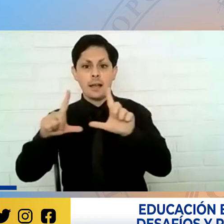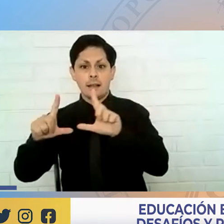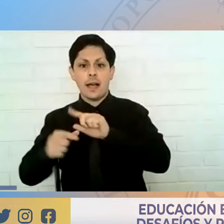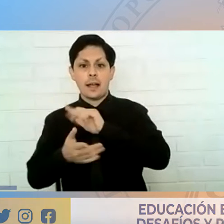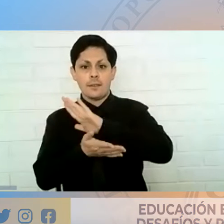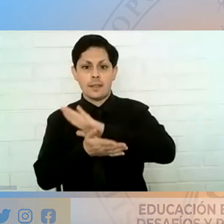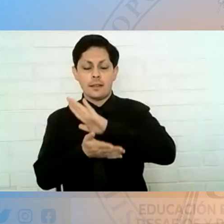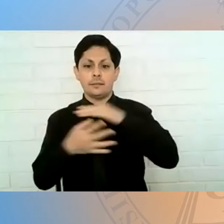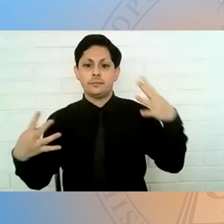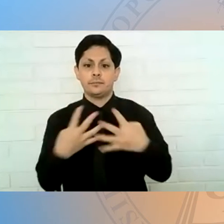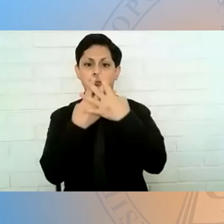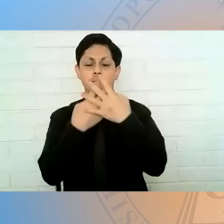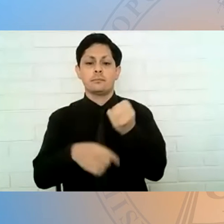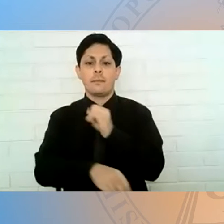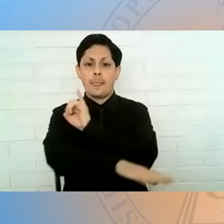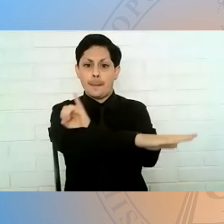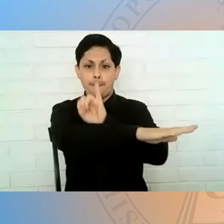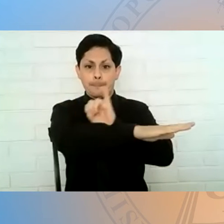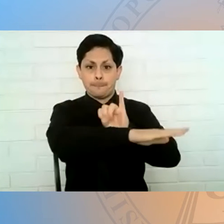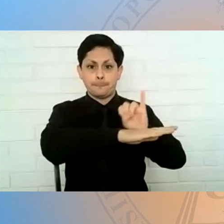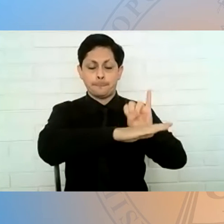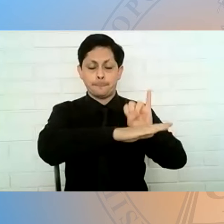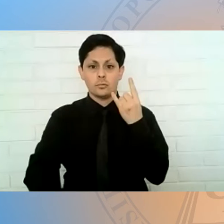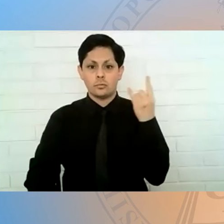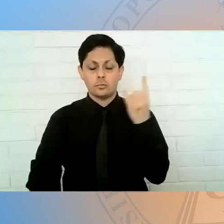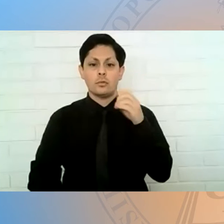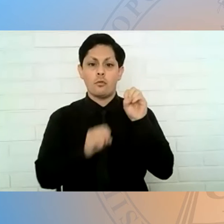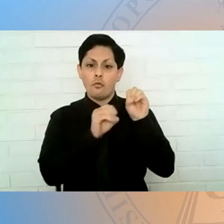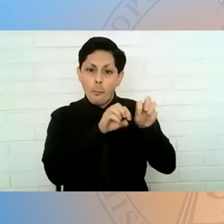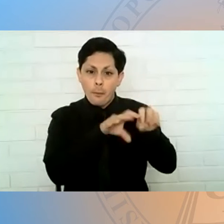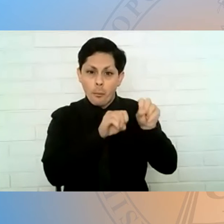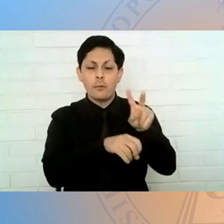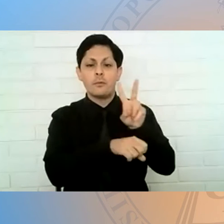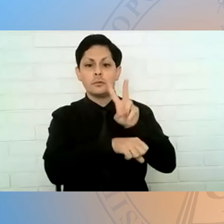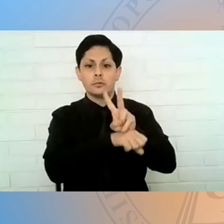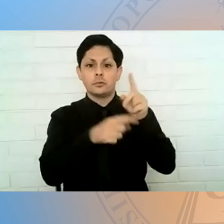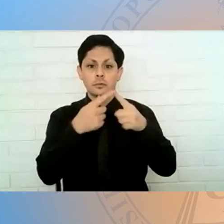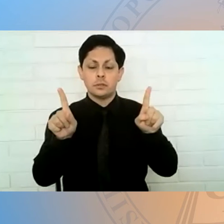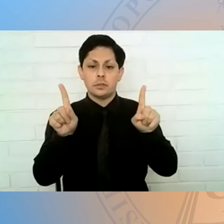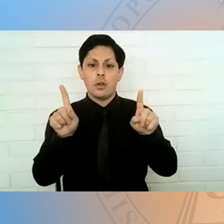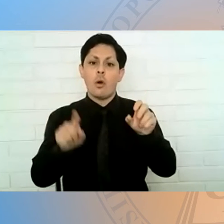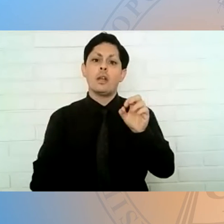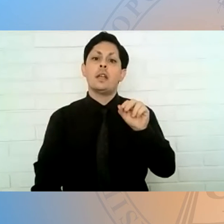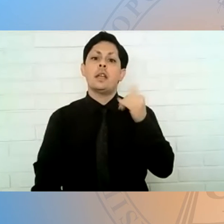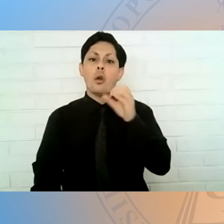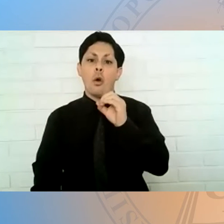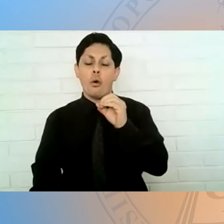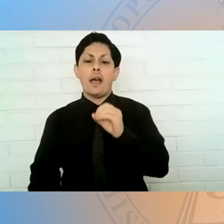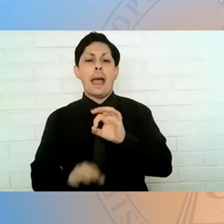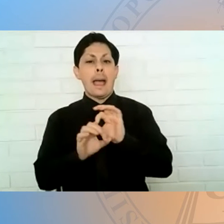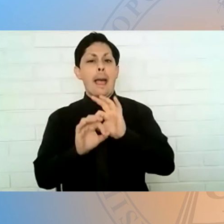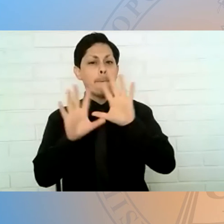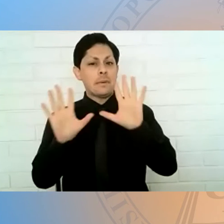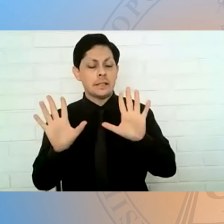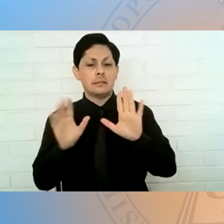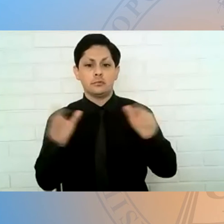La red de instituciones universitarias formadoras de profesores de educación diferencial y/o especial es una organización